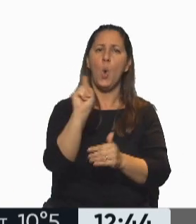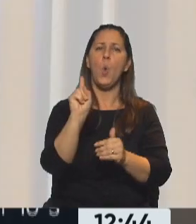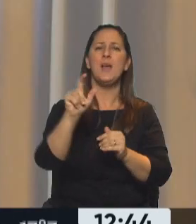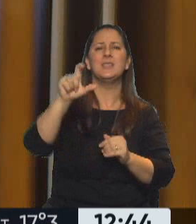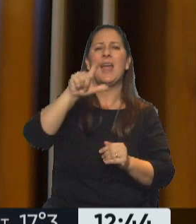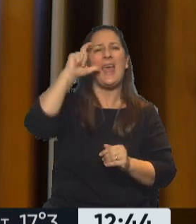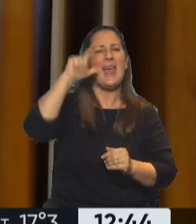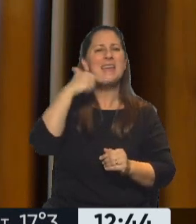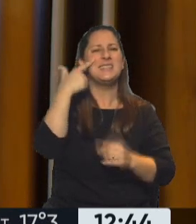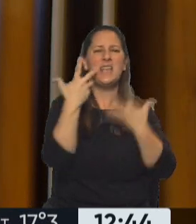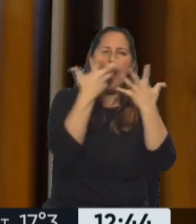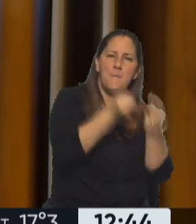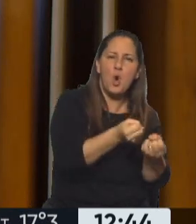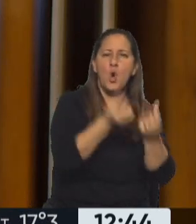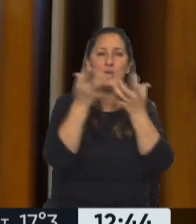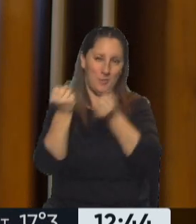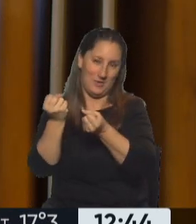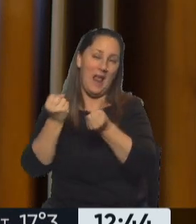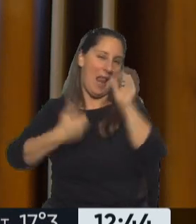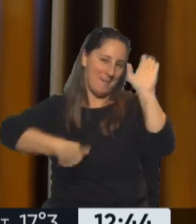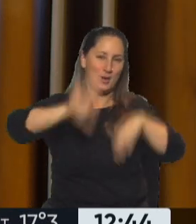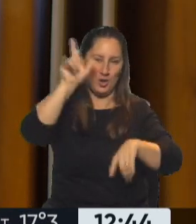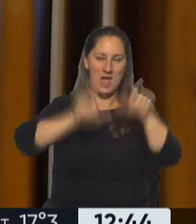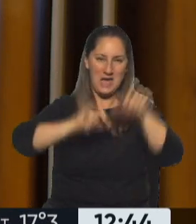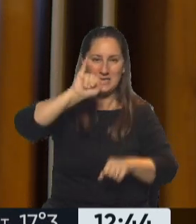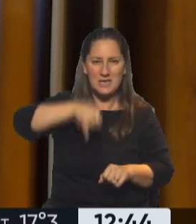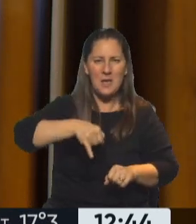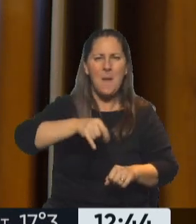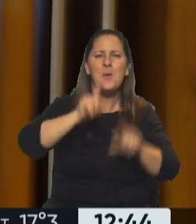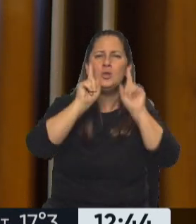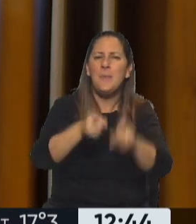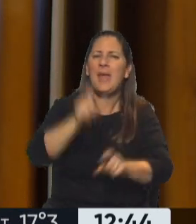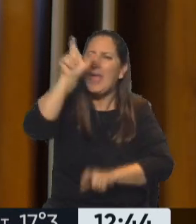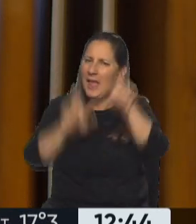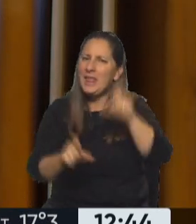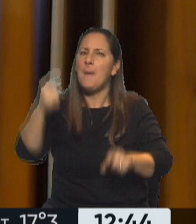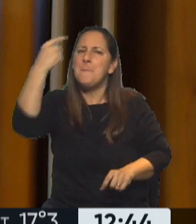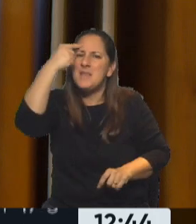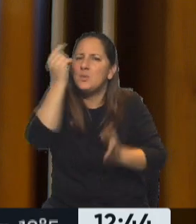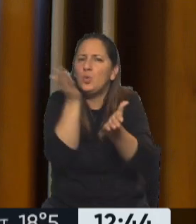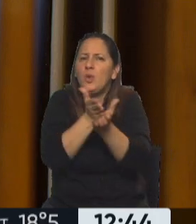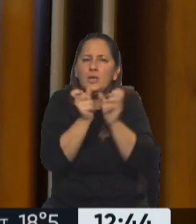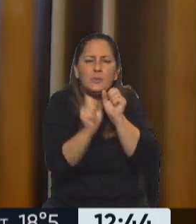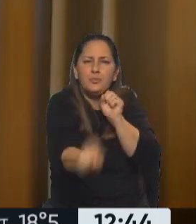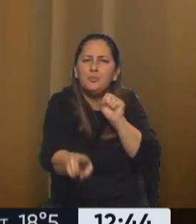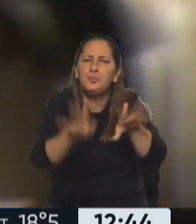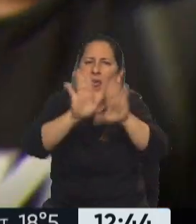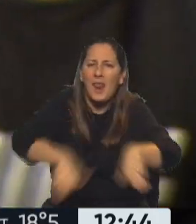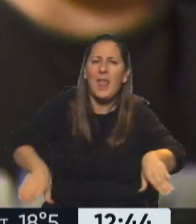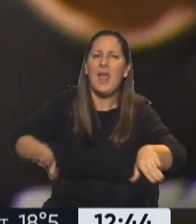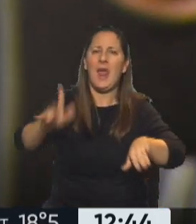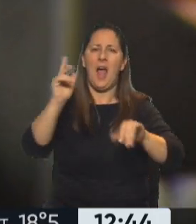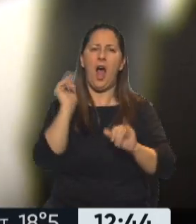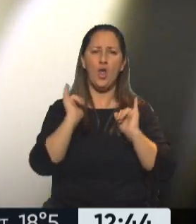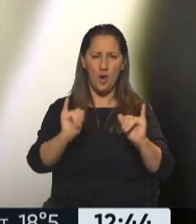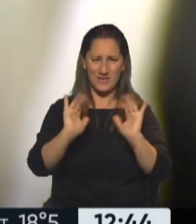educación sexual, en ese número mayoritario del 90%, sino que la población considera que es un derecho de niños, niñas y adolescentes. Es de alguna